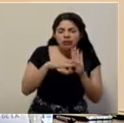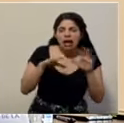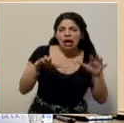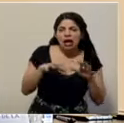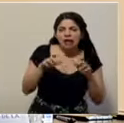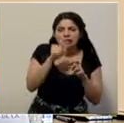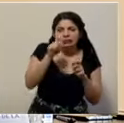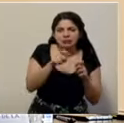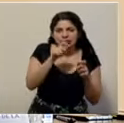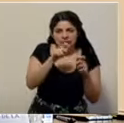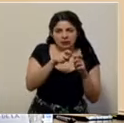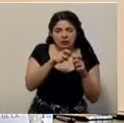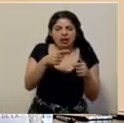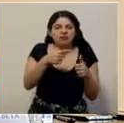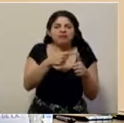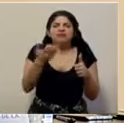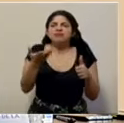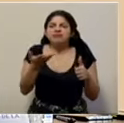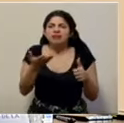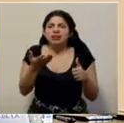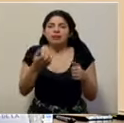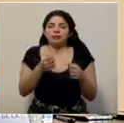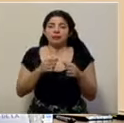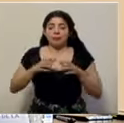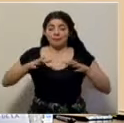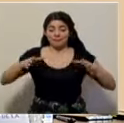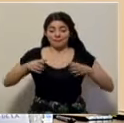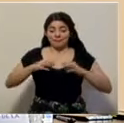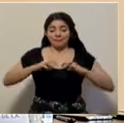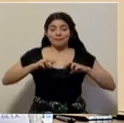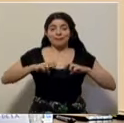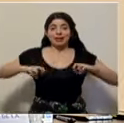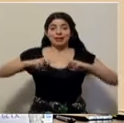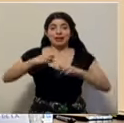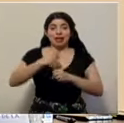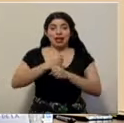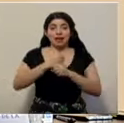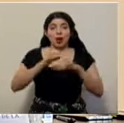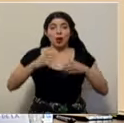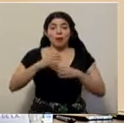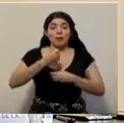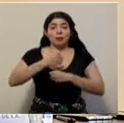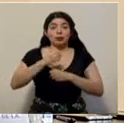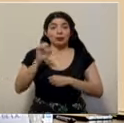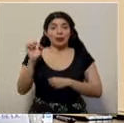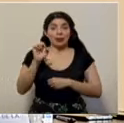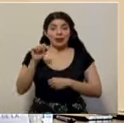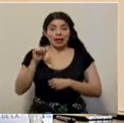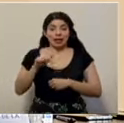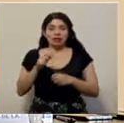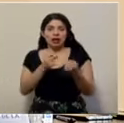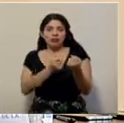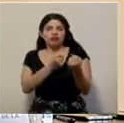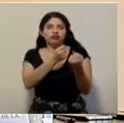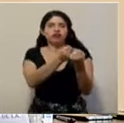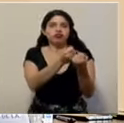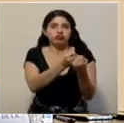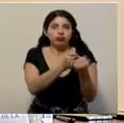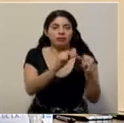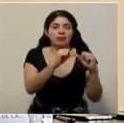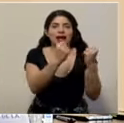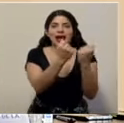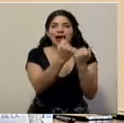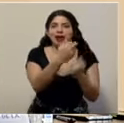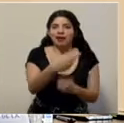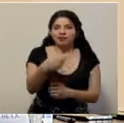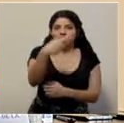concretas. Una, en el apoyo que desde la mesa de trabajo de los comités municipales de emergencia se dará a las áreas